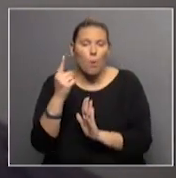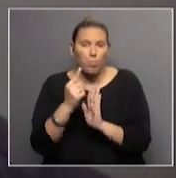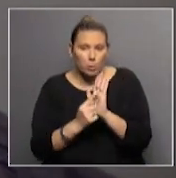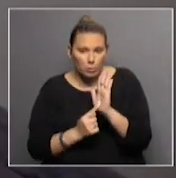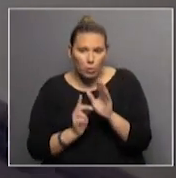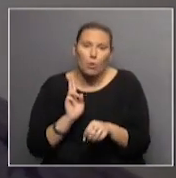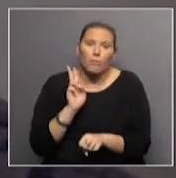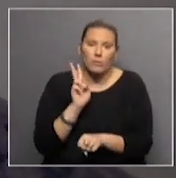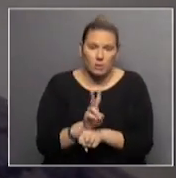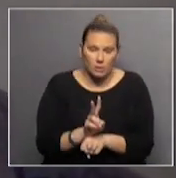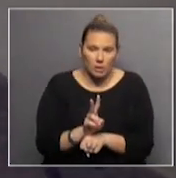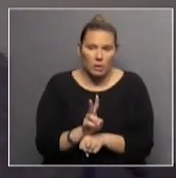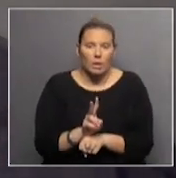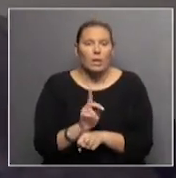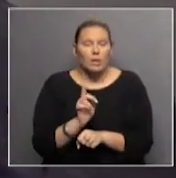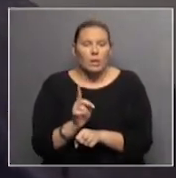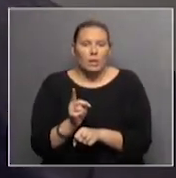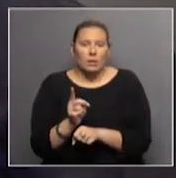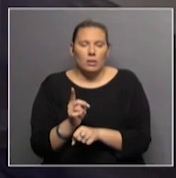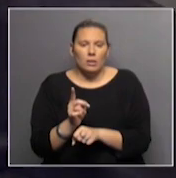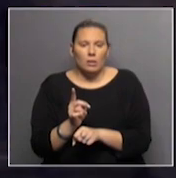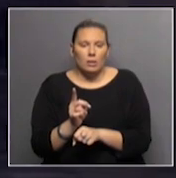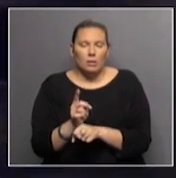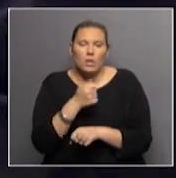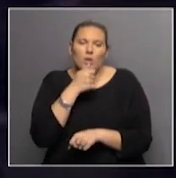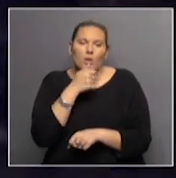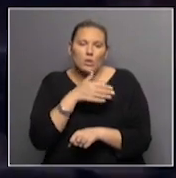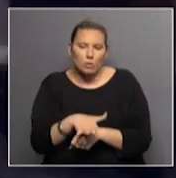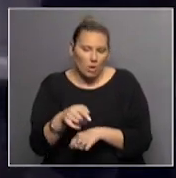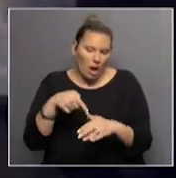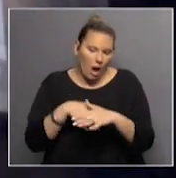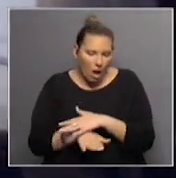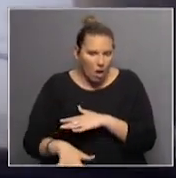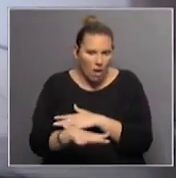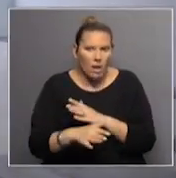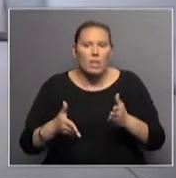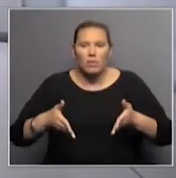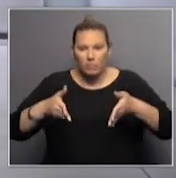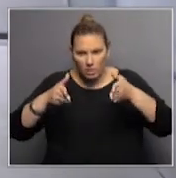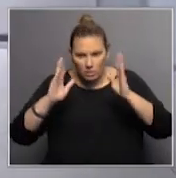para la visita y sí, recorres toda la historia abajo del edificio,